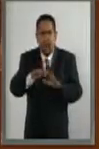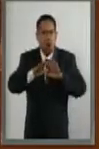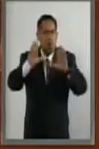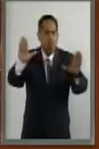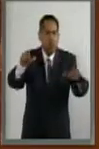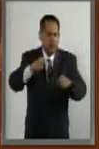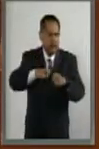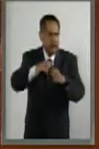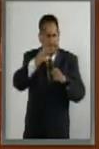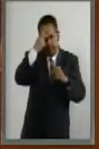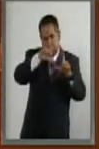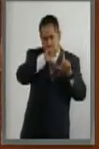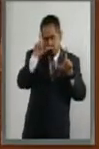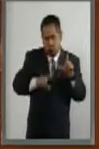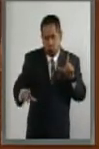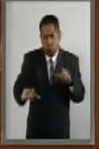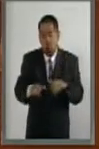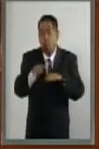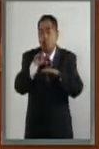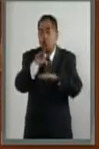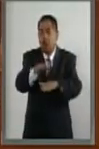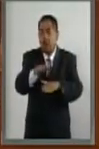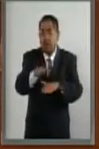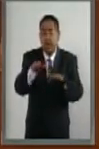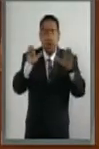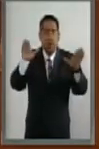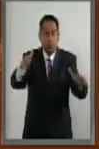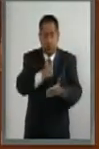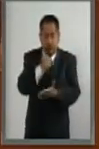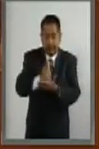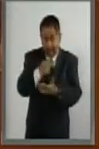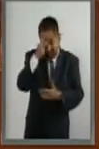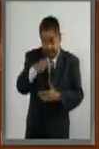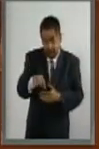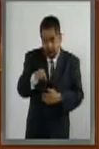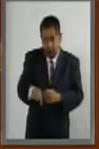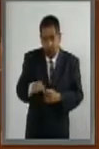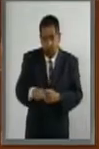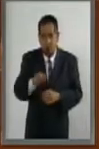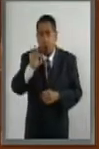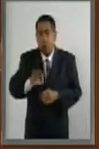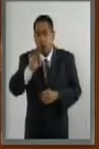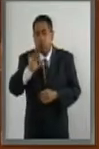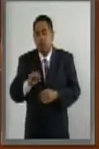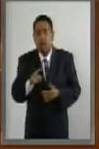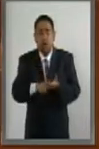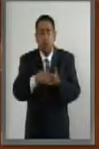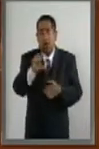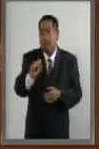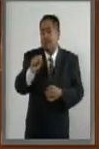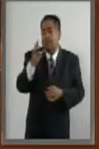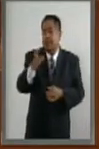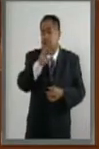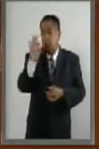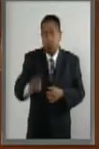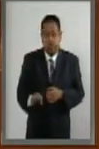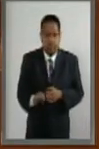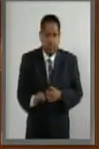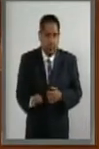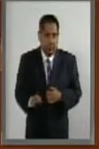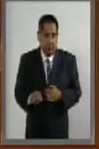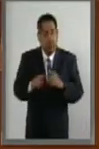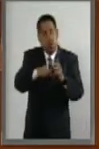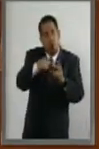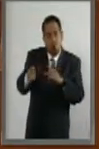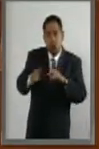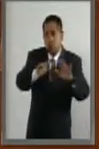aeropuertos del país. En el caso del aeropuerto de la Ciudad de México, el porcentaje fue de 63%. El resto de